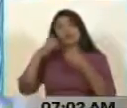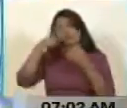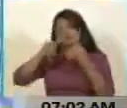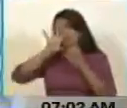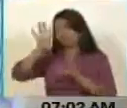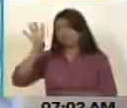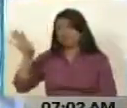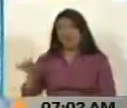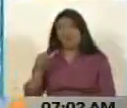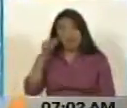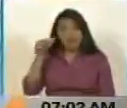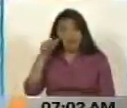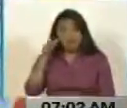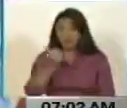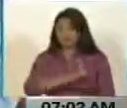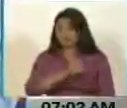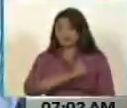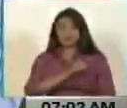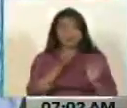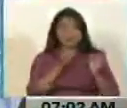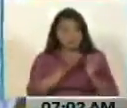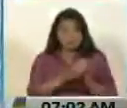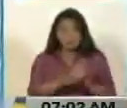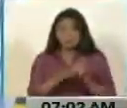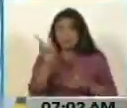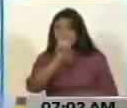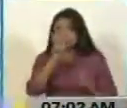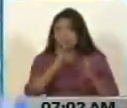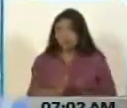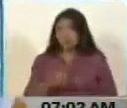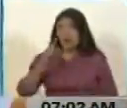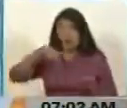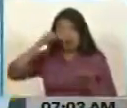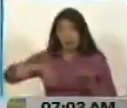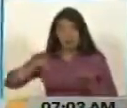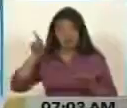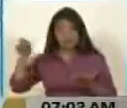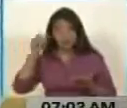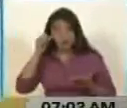que una agrupación venezolana sea contratada para uno de esos países, ya automáticamente